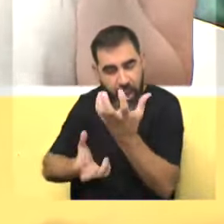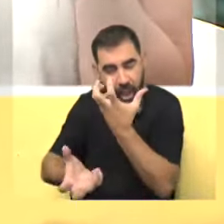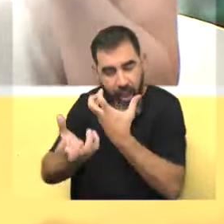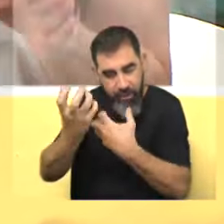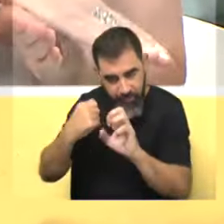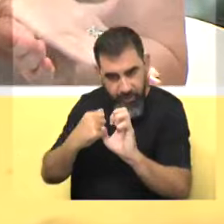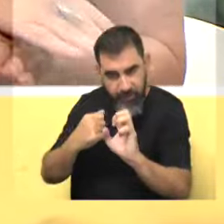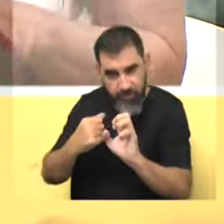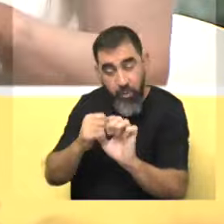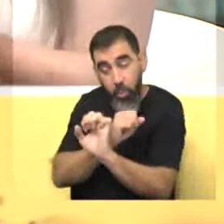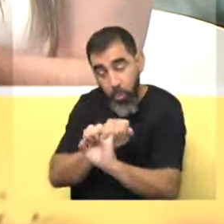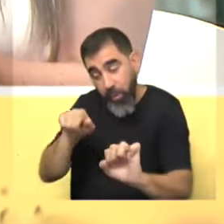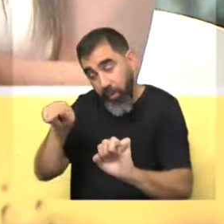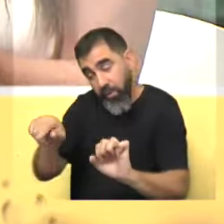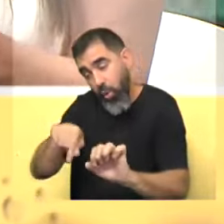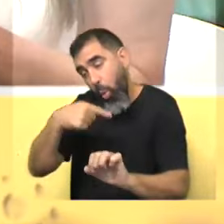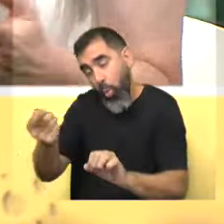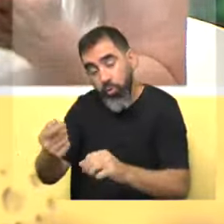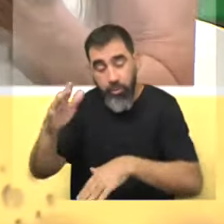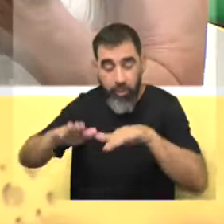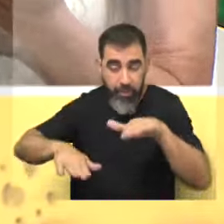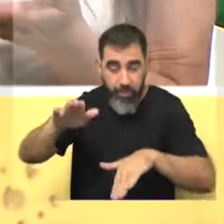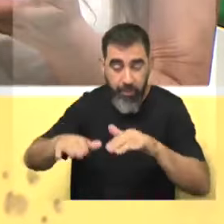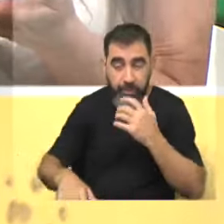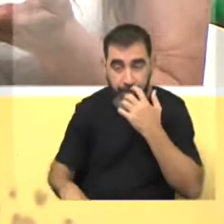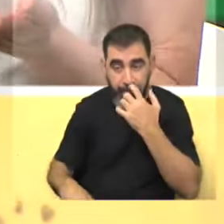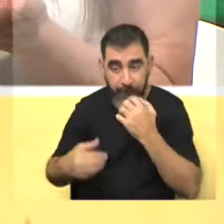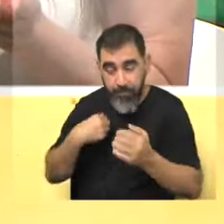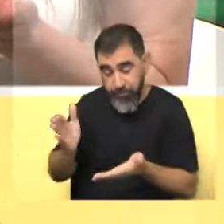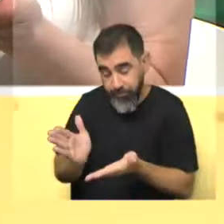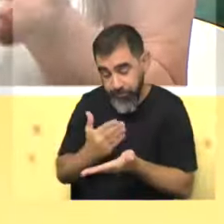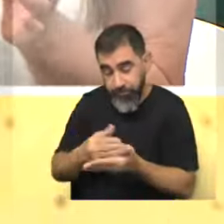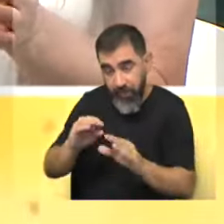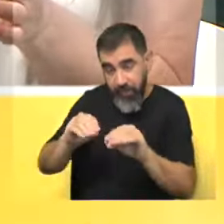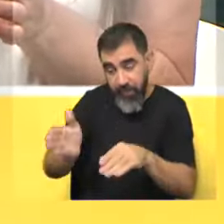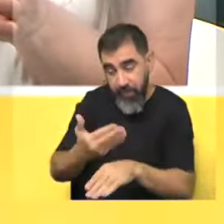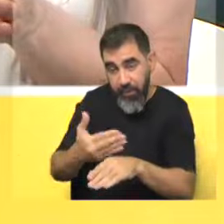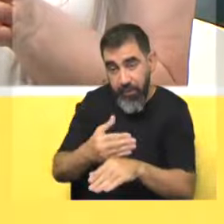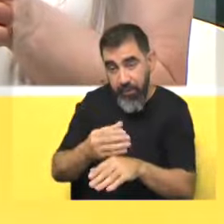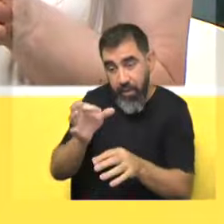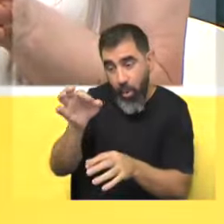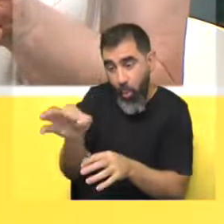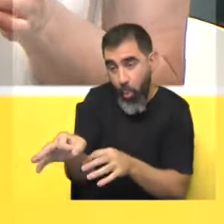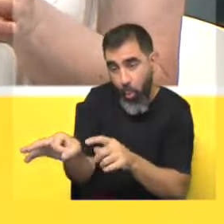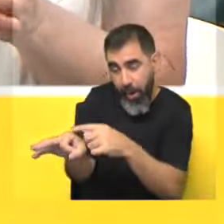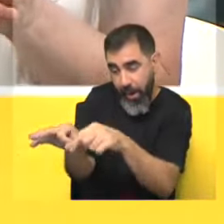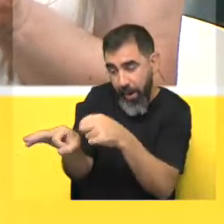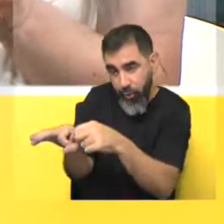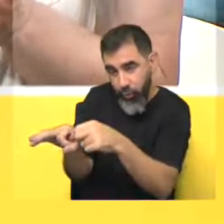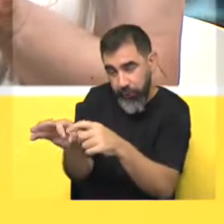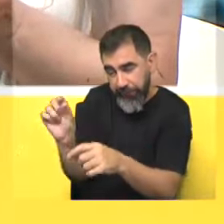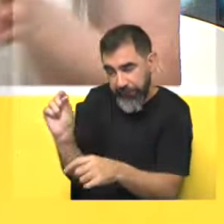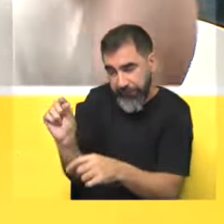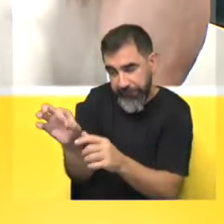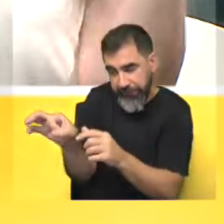individuo. Puede ser una isoca, puede ser un grillo. Cuando quito la tierra me encuentro con un orificio. Este orificio es